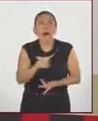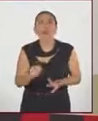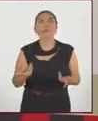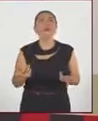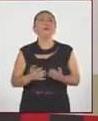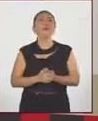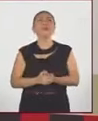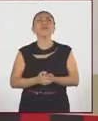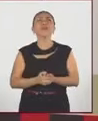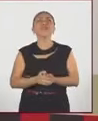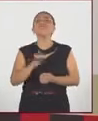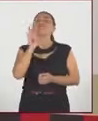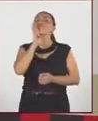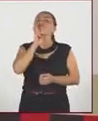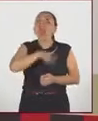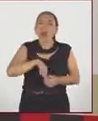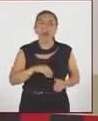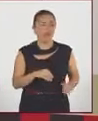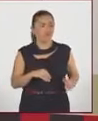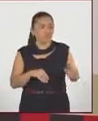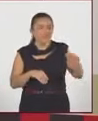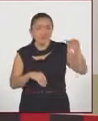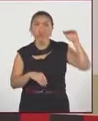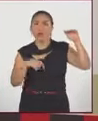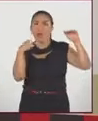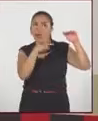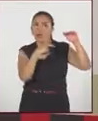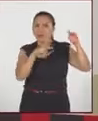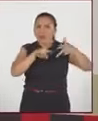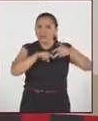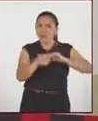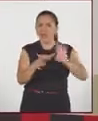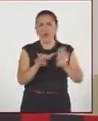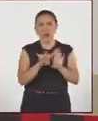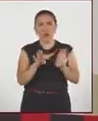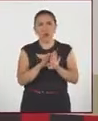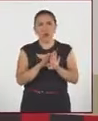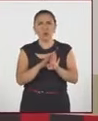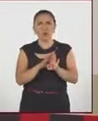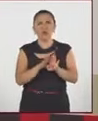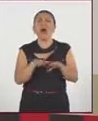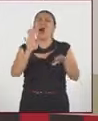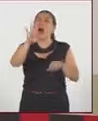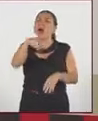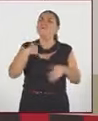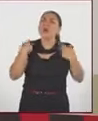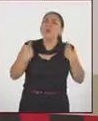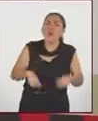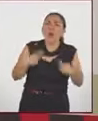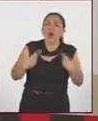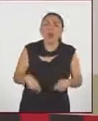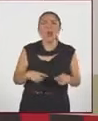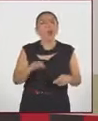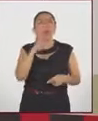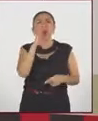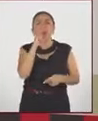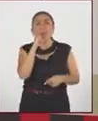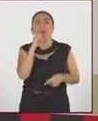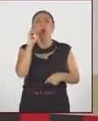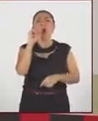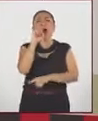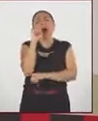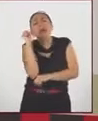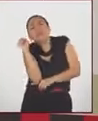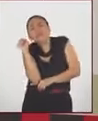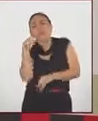o desarrollo el paciente ya comienza a estar, es que me duele y entonces ya estoy acomodado en cierta